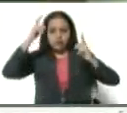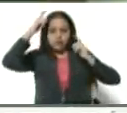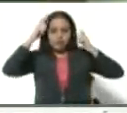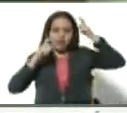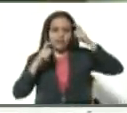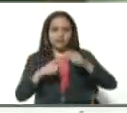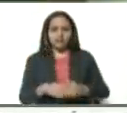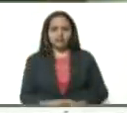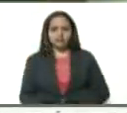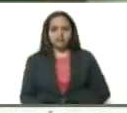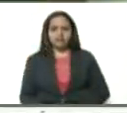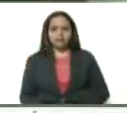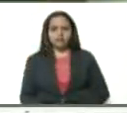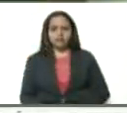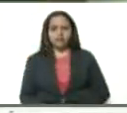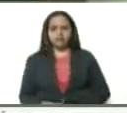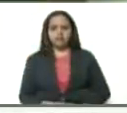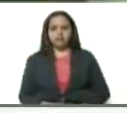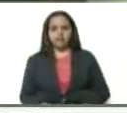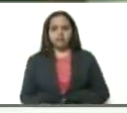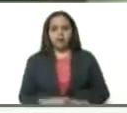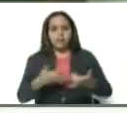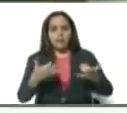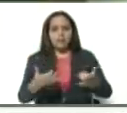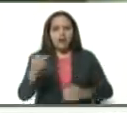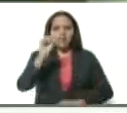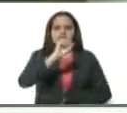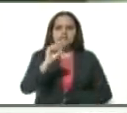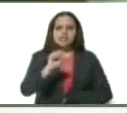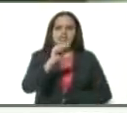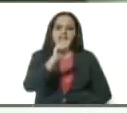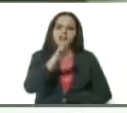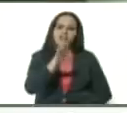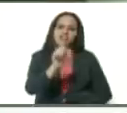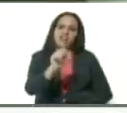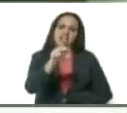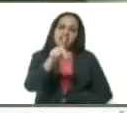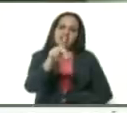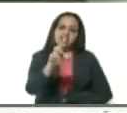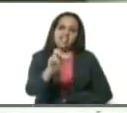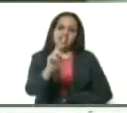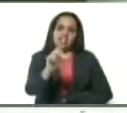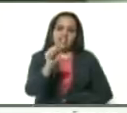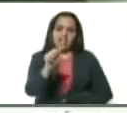Rafael Chávez Frías. Vámonos a Sabaneta, allí, en su terruño.